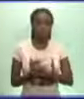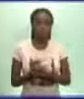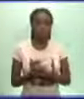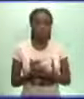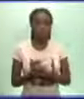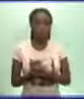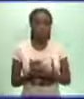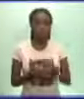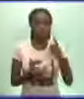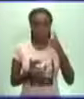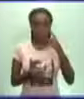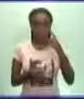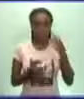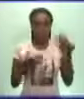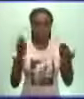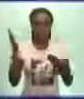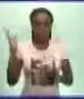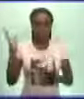compartir estas ideas.